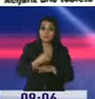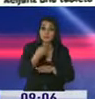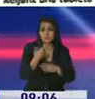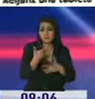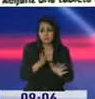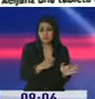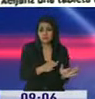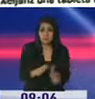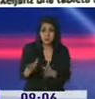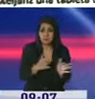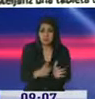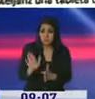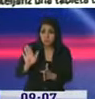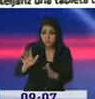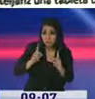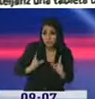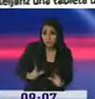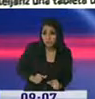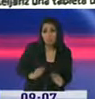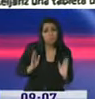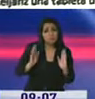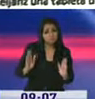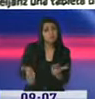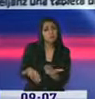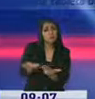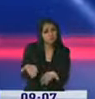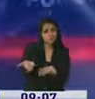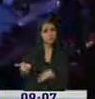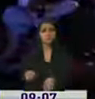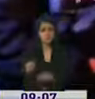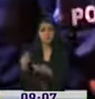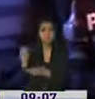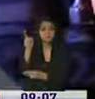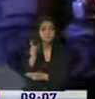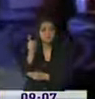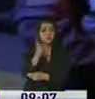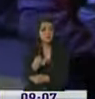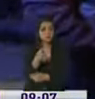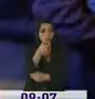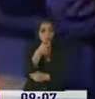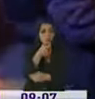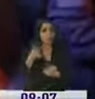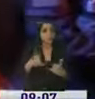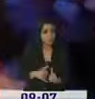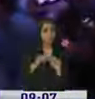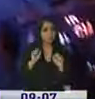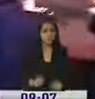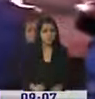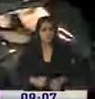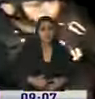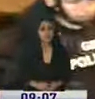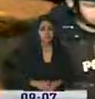las facilidades para que el segundo mandatario pueda contar con lo que requiera para seguir con el tratamiento de estas